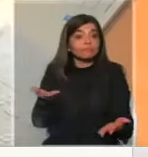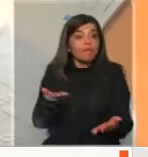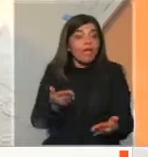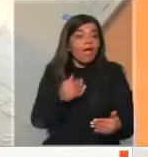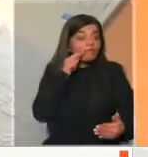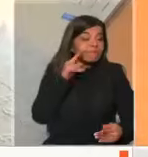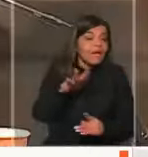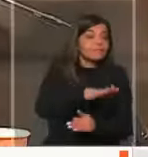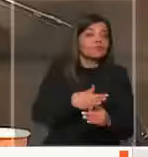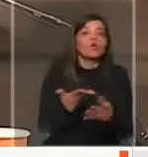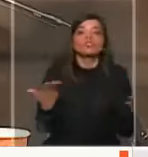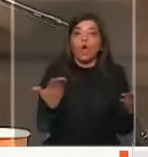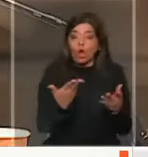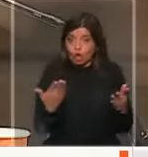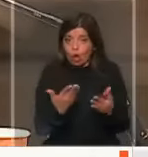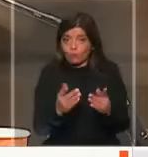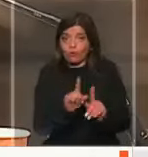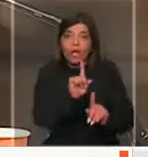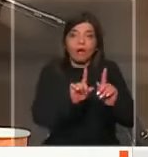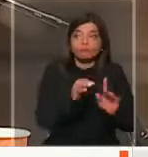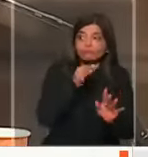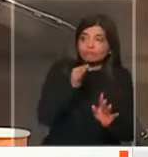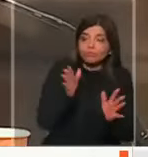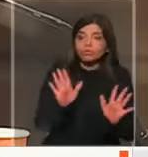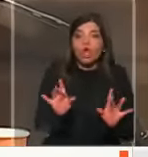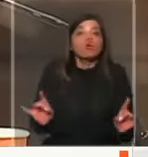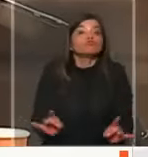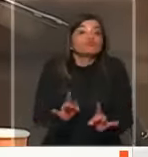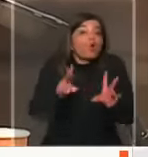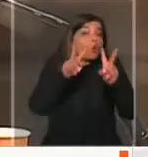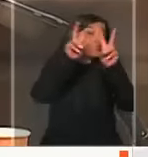esta situación, que algunos señalan que es solamente una cuestión